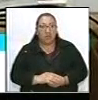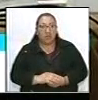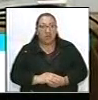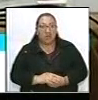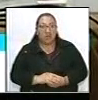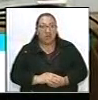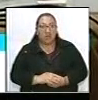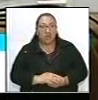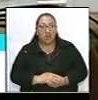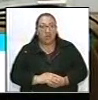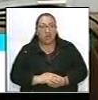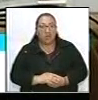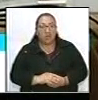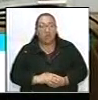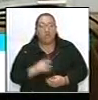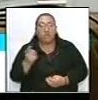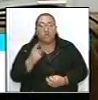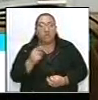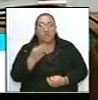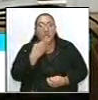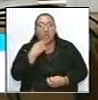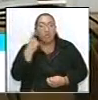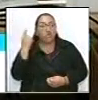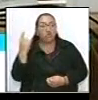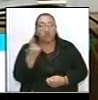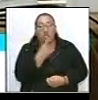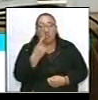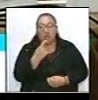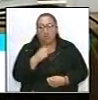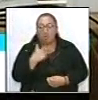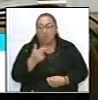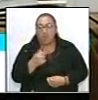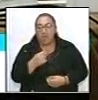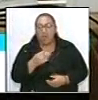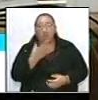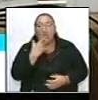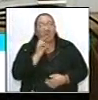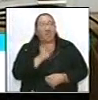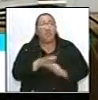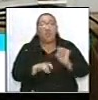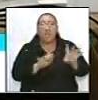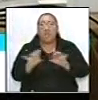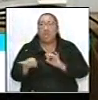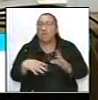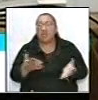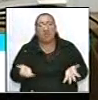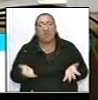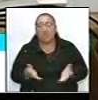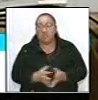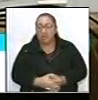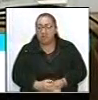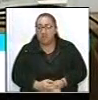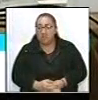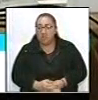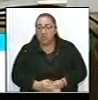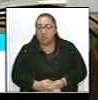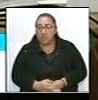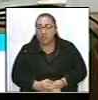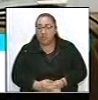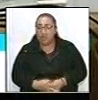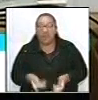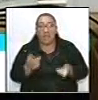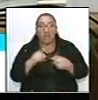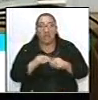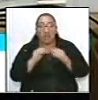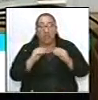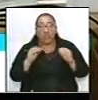un solo color y distintivo. No podemos ser, y nos ha pasado cuando habían convocatorias acá